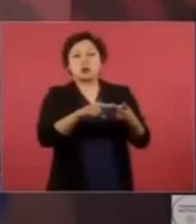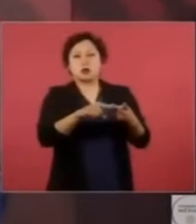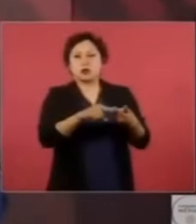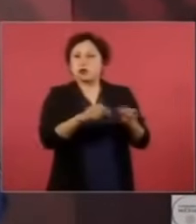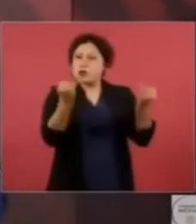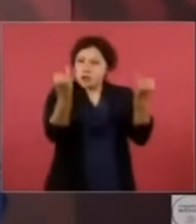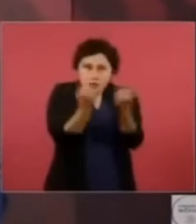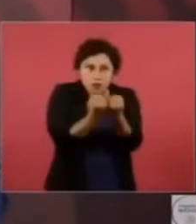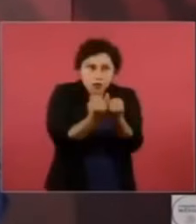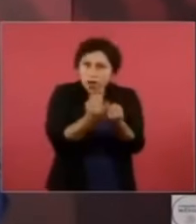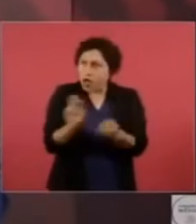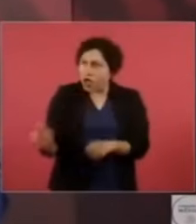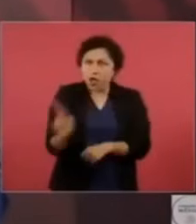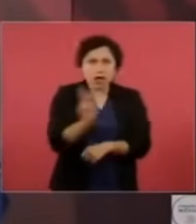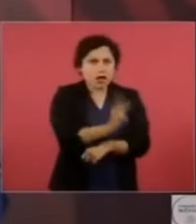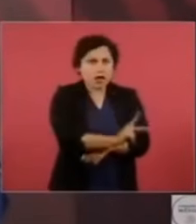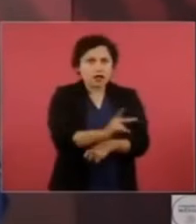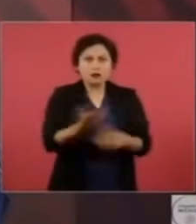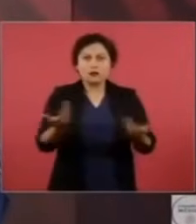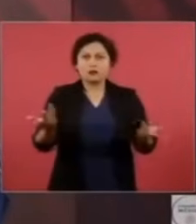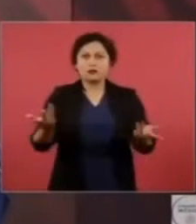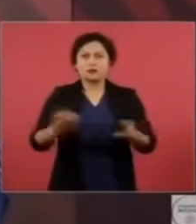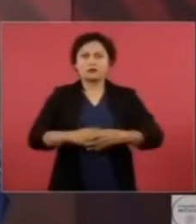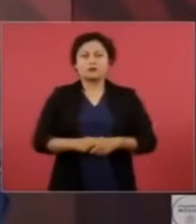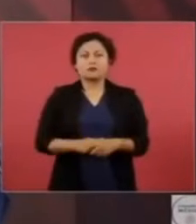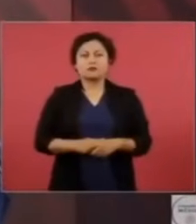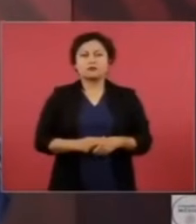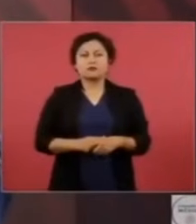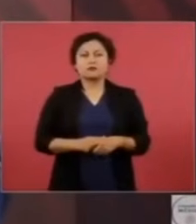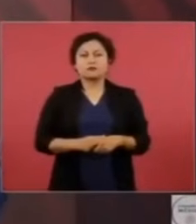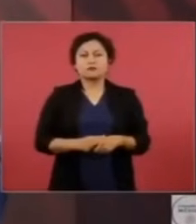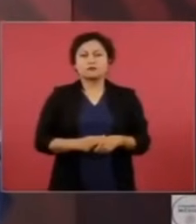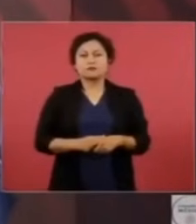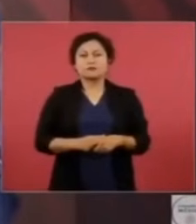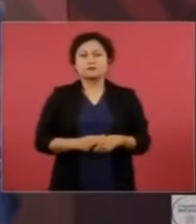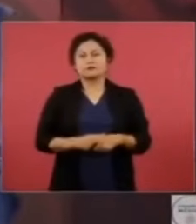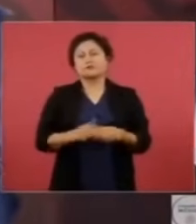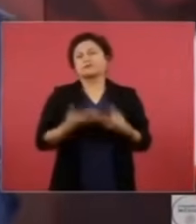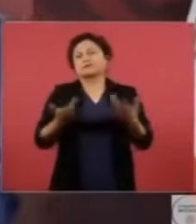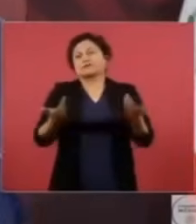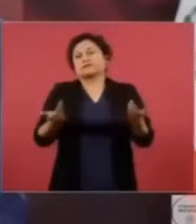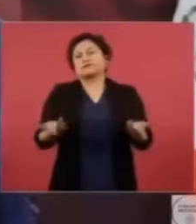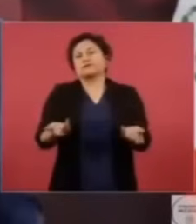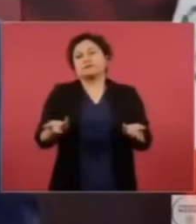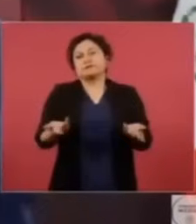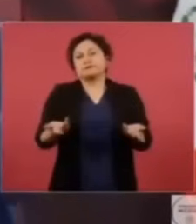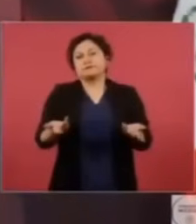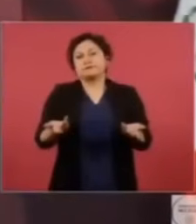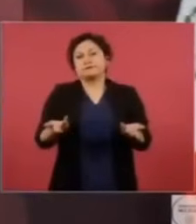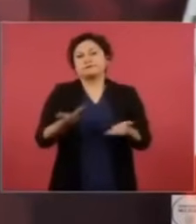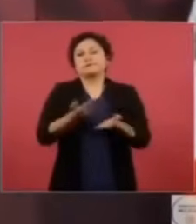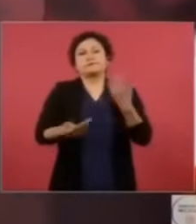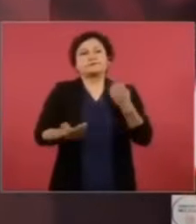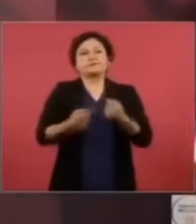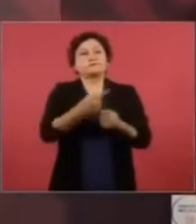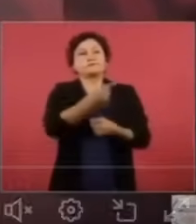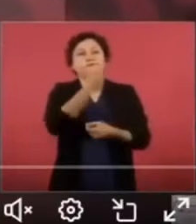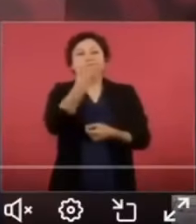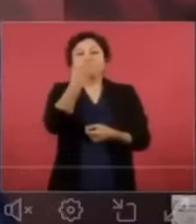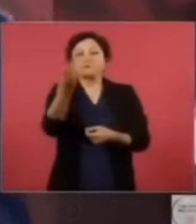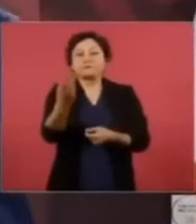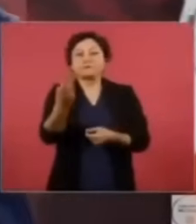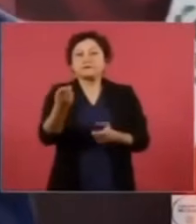no hay una institución que decían que no se tocaba y hoy que hoy no pueden ver ni en pintura que se llama